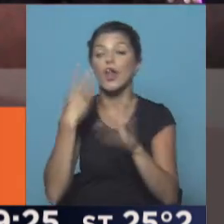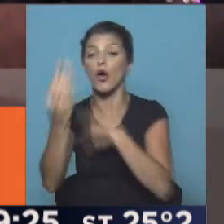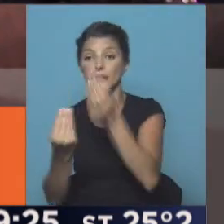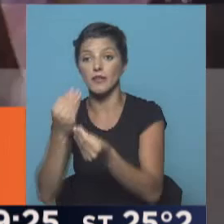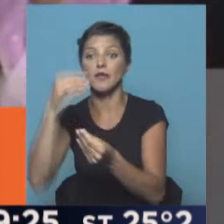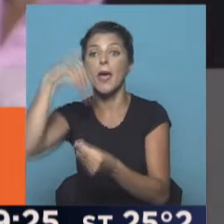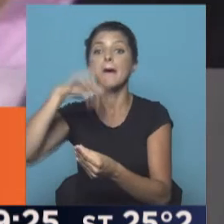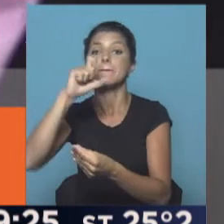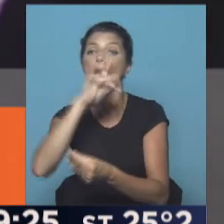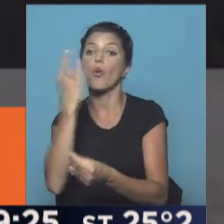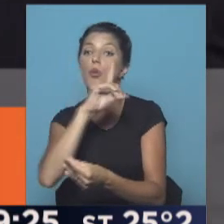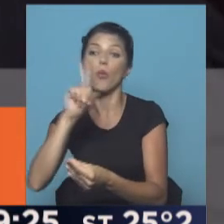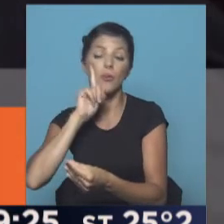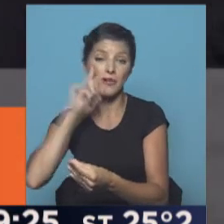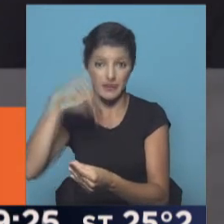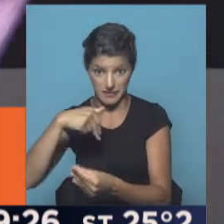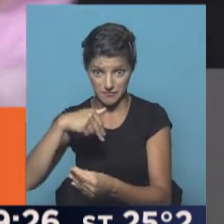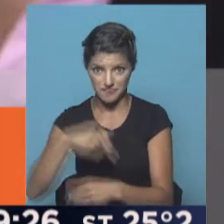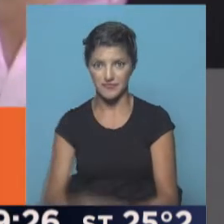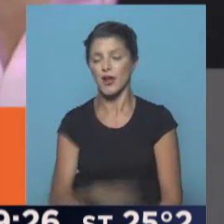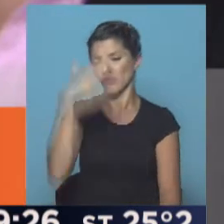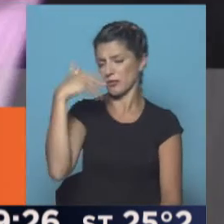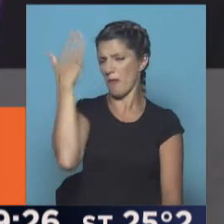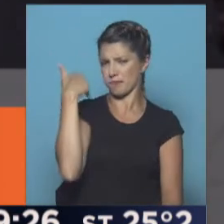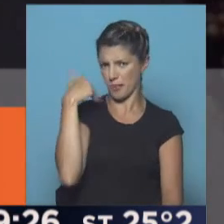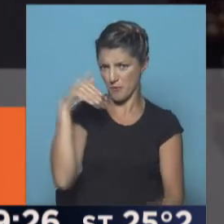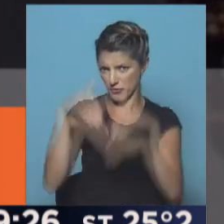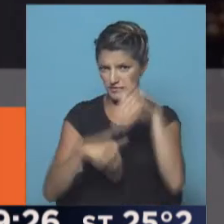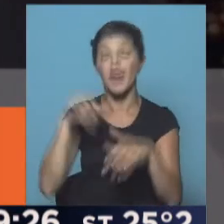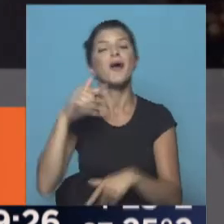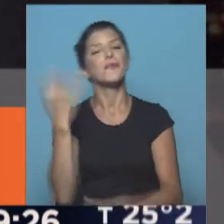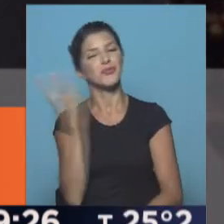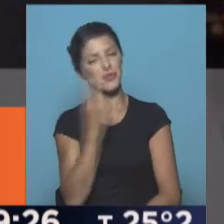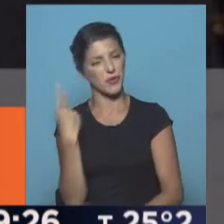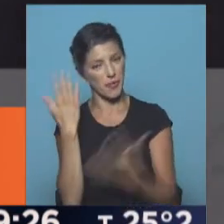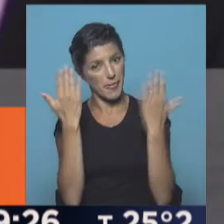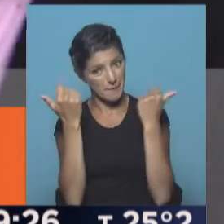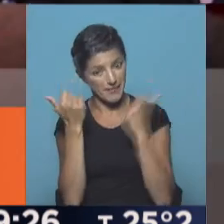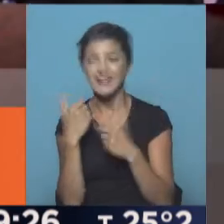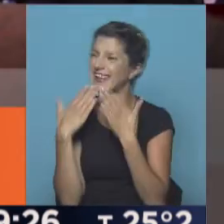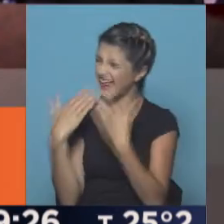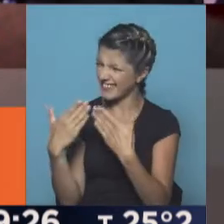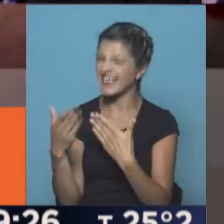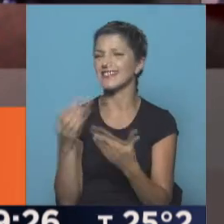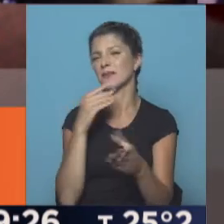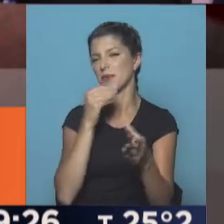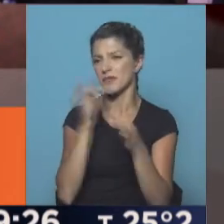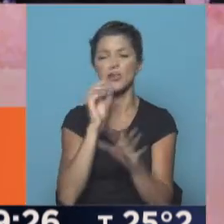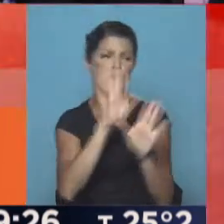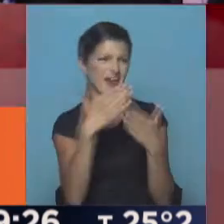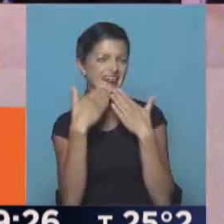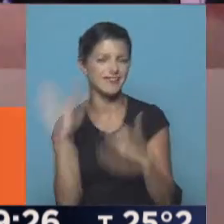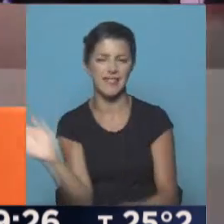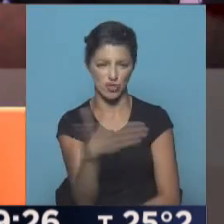y Mitt Romney en las últimas elecciones. Nos despedimos desde aquí con Claudio Iván Remeseira, a quien le agradecemos muchísimo. Gracias a vos, Jorge, gracias a una